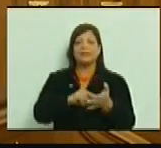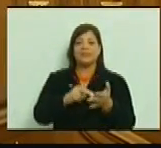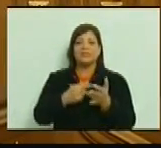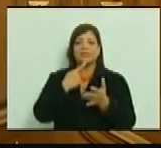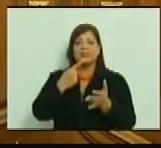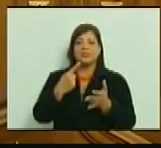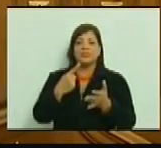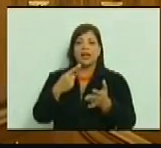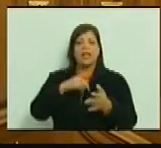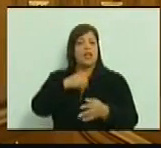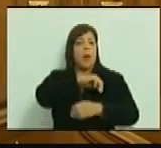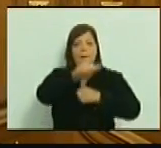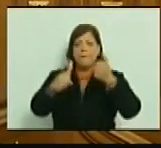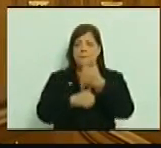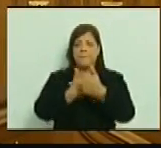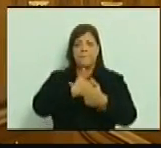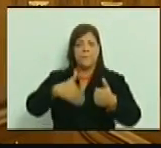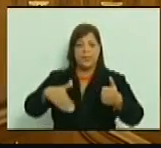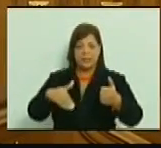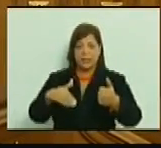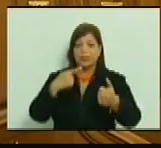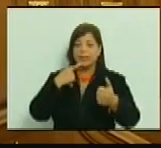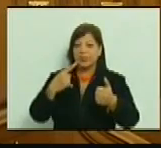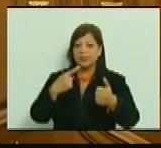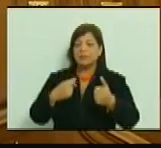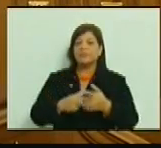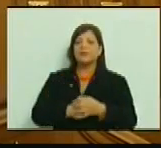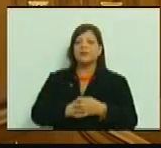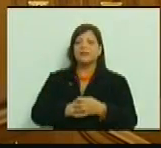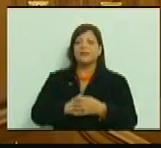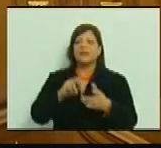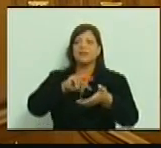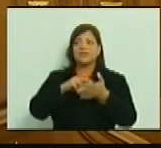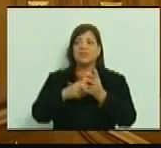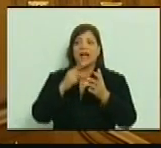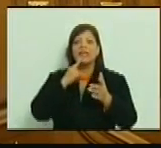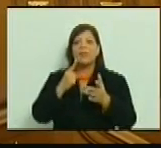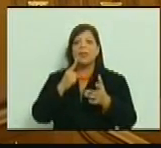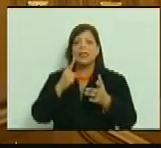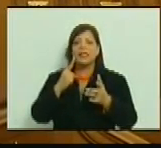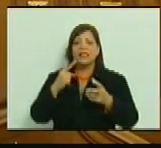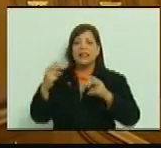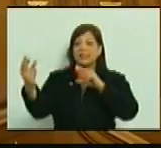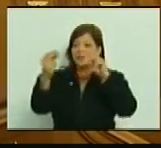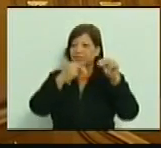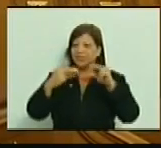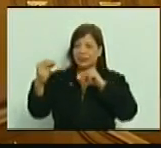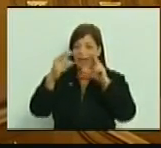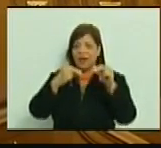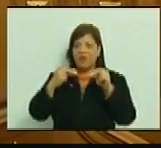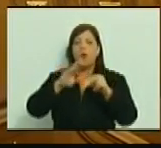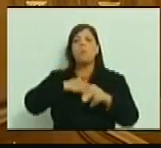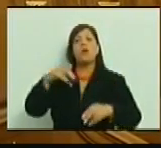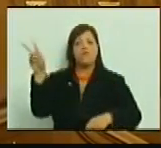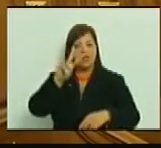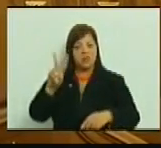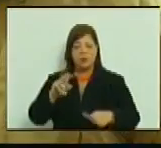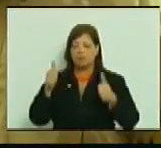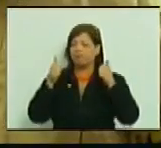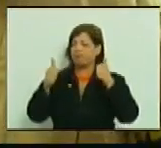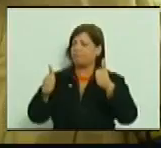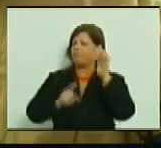como lo dijo el vicepresidente Castro Soteldo, que solamente a través de los saberes populares podrá Venezuela marcar